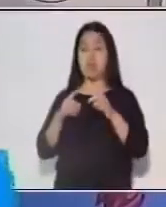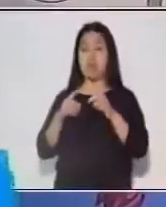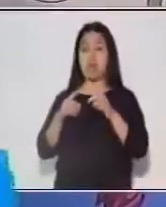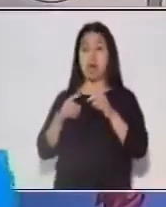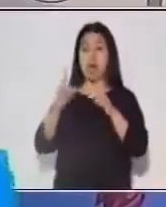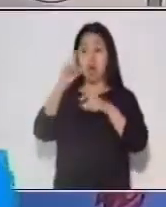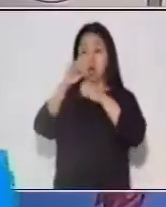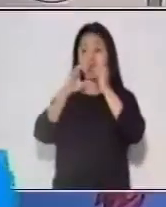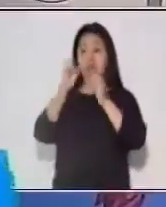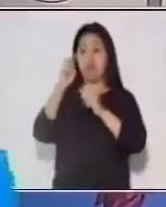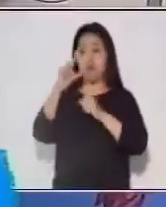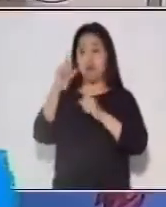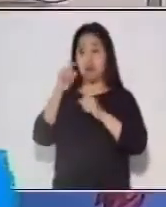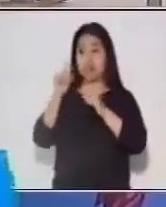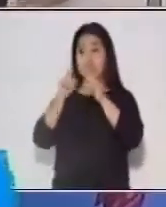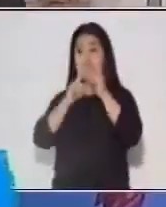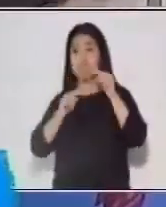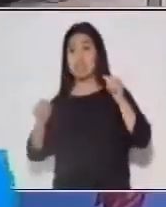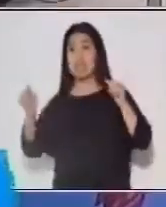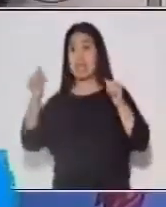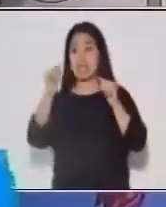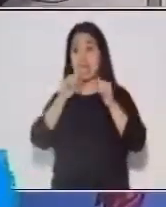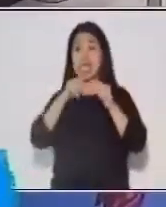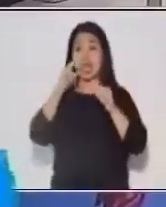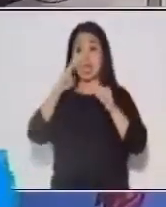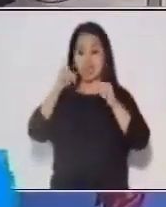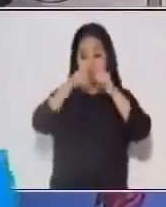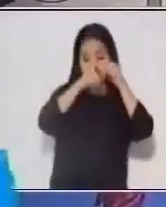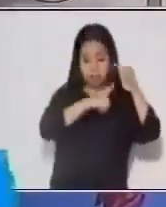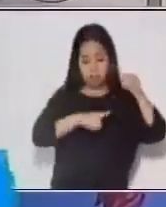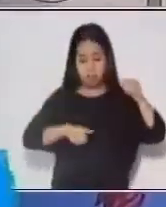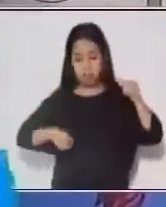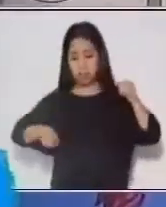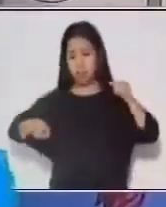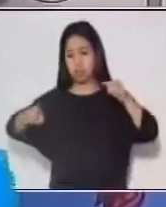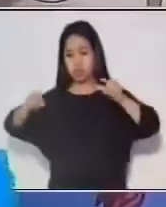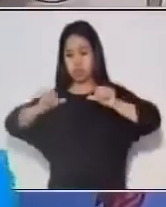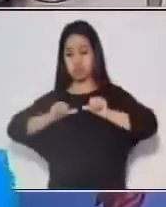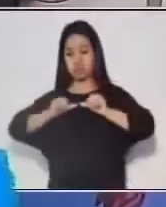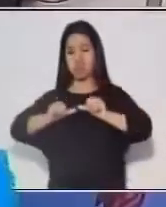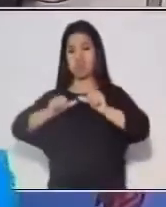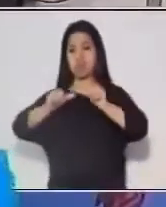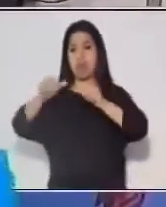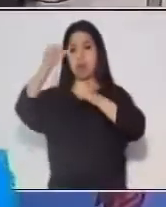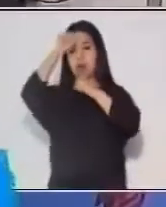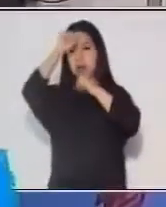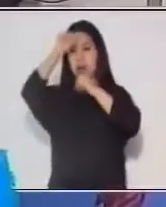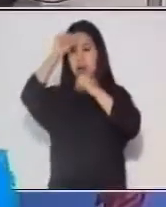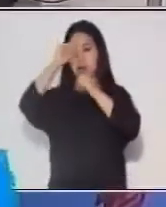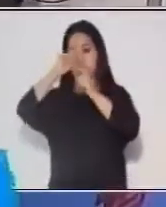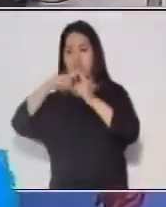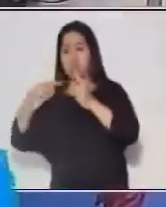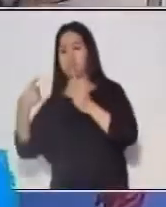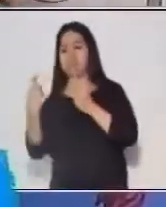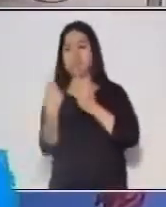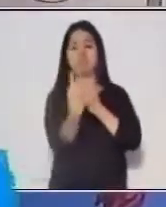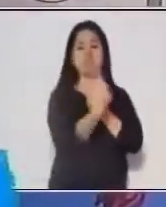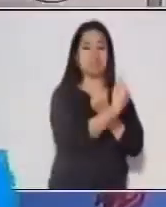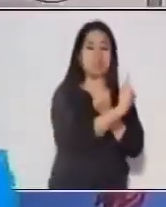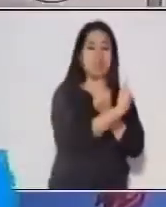vemos aquí la trayectoria que sigue la Luna en su órbita alrededor de la